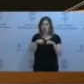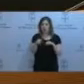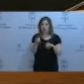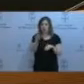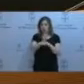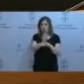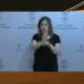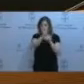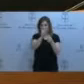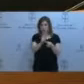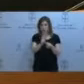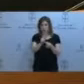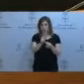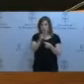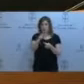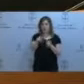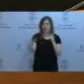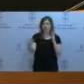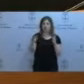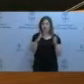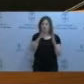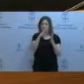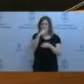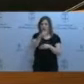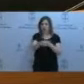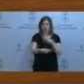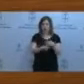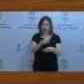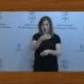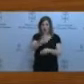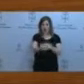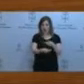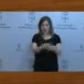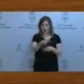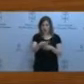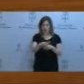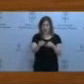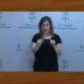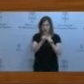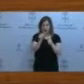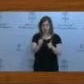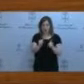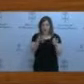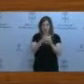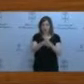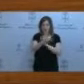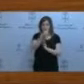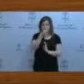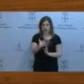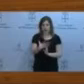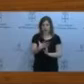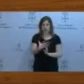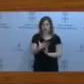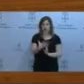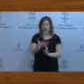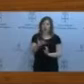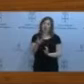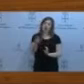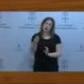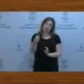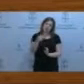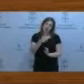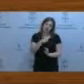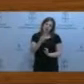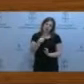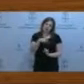dotación presupuestaria como temporalización para ejecutarla de forma definida, muy bien definida. Desgraciadamente no dispusimos